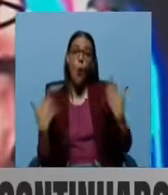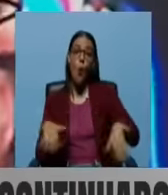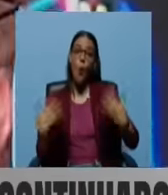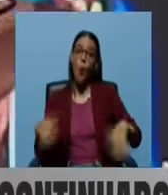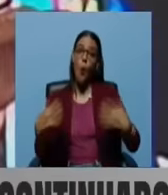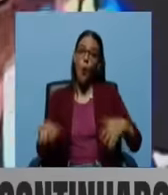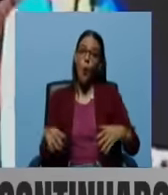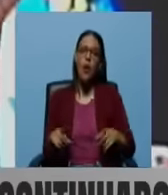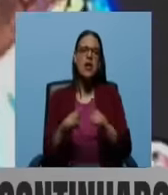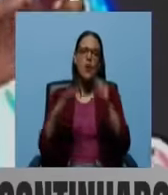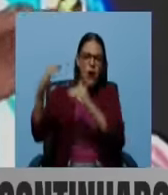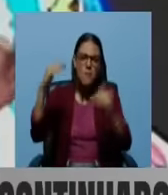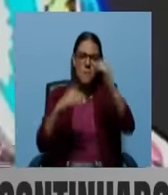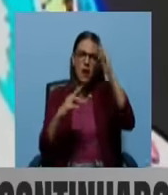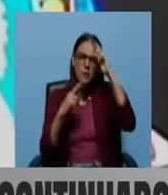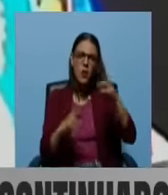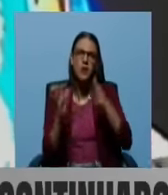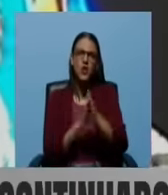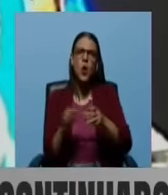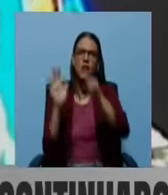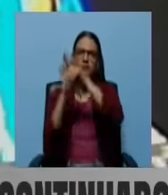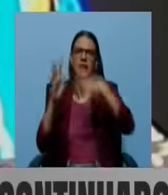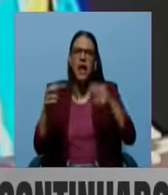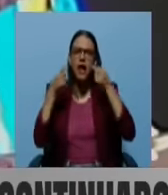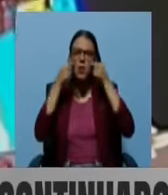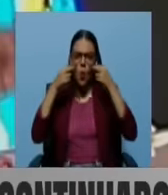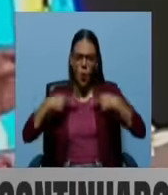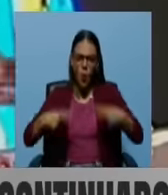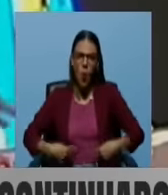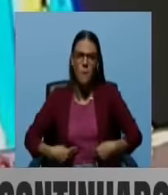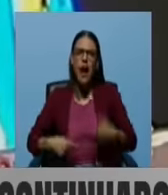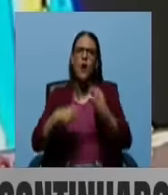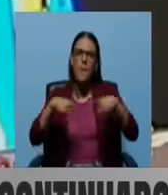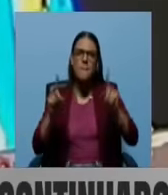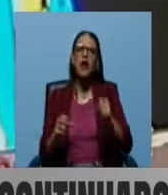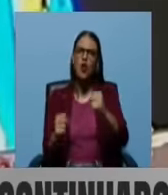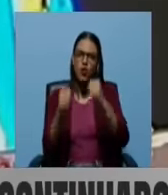Con máximo respeto a los derechos humanos, pero con máxima firmeza.